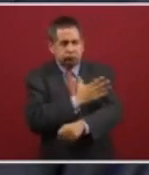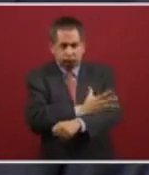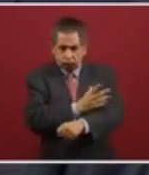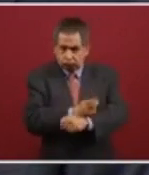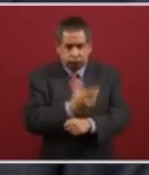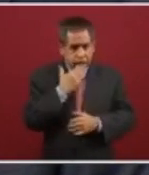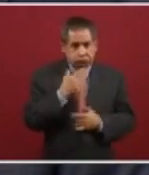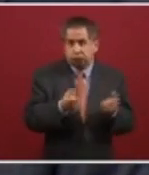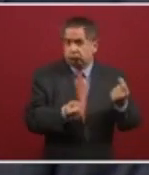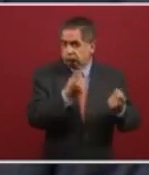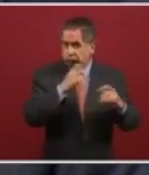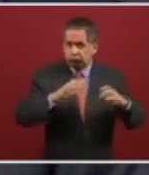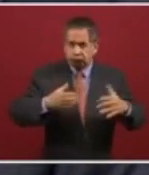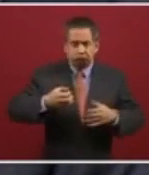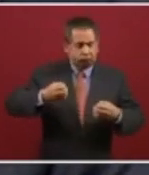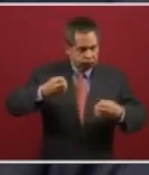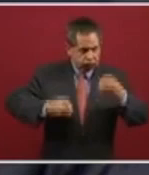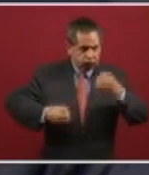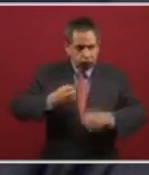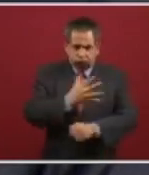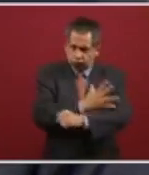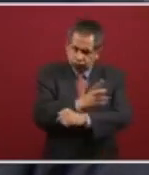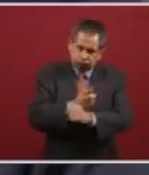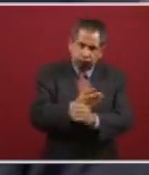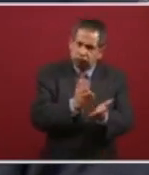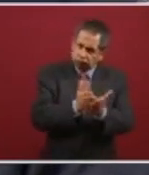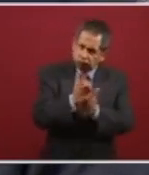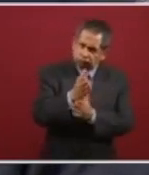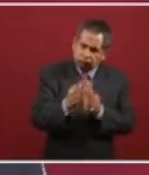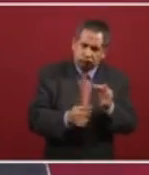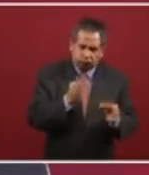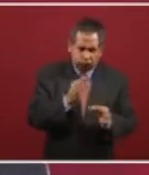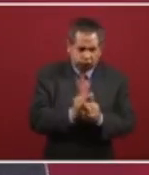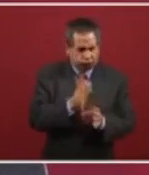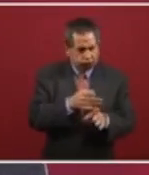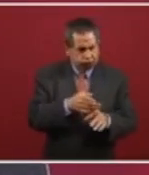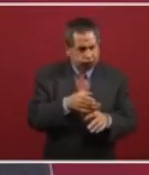jueces rectos, honestos, íntegros,